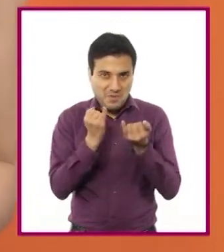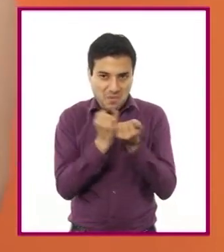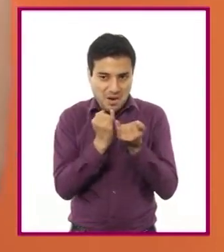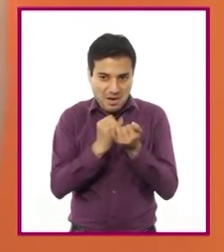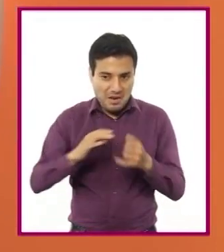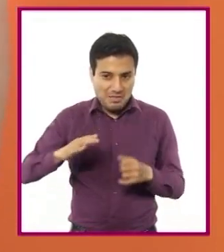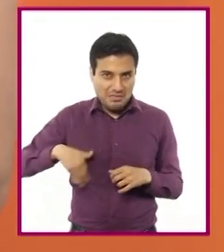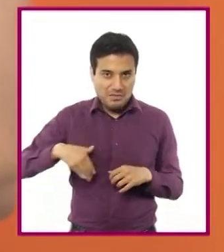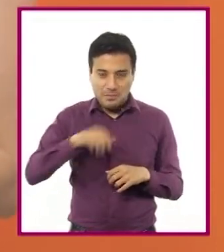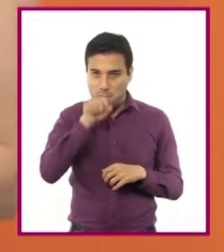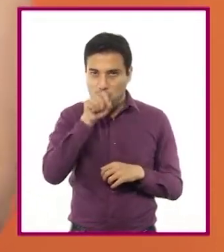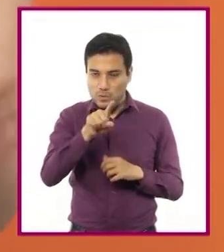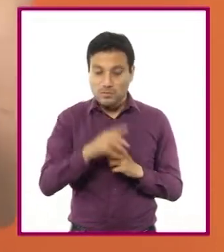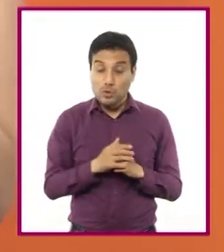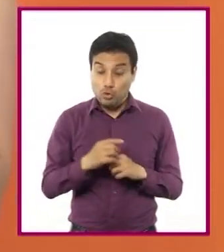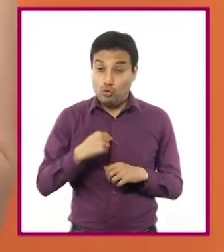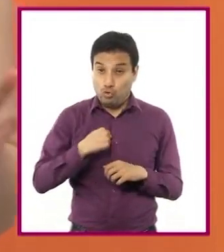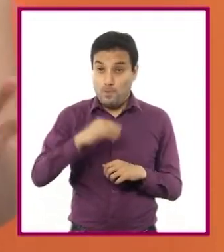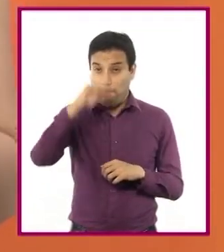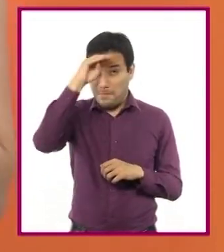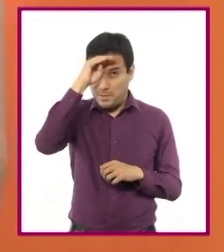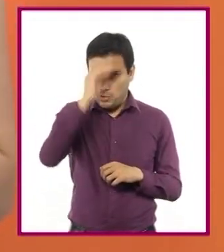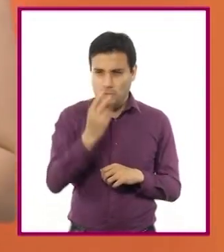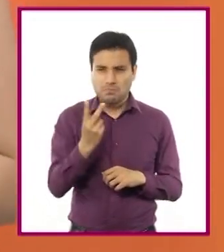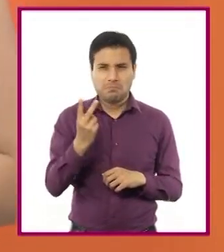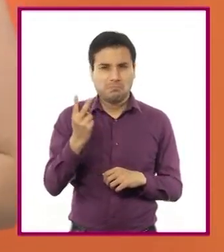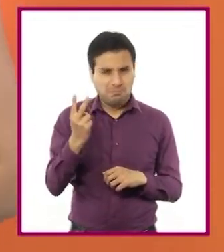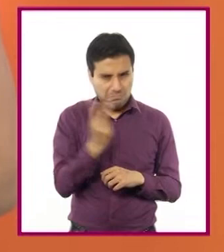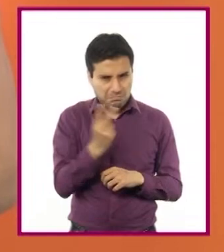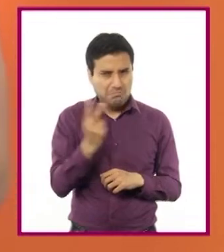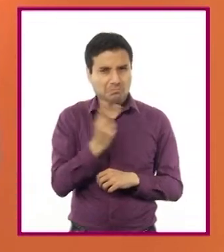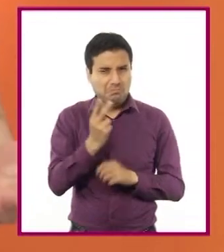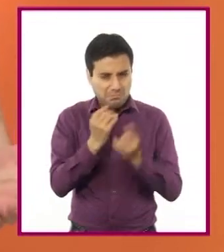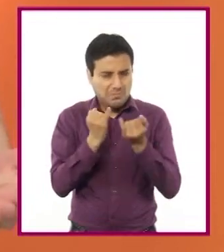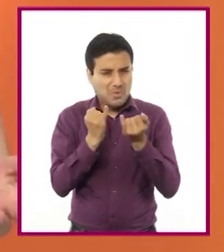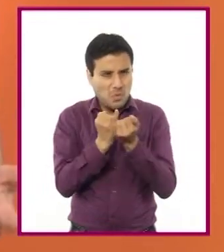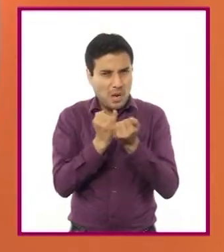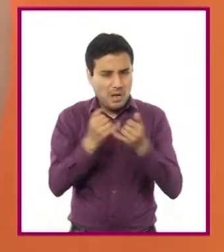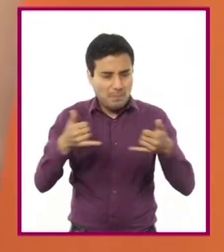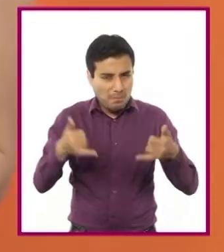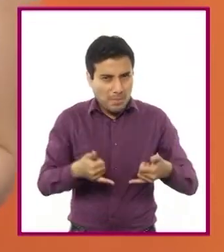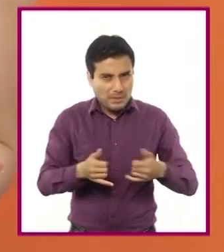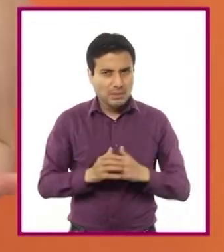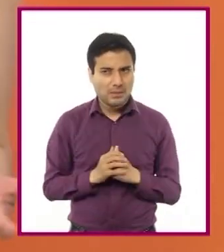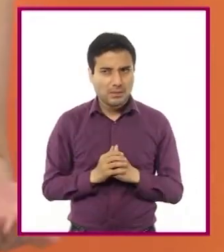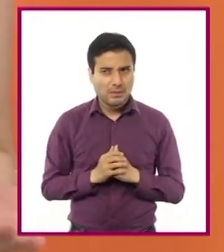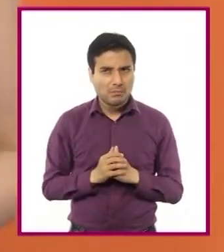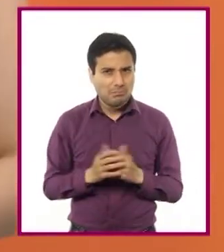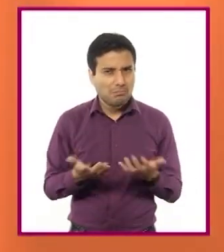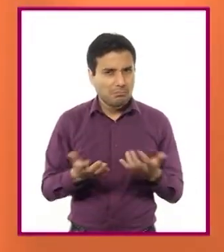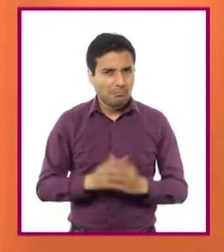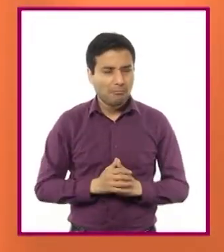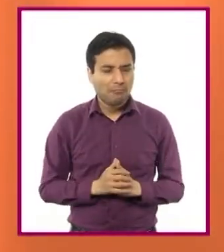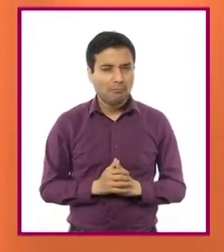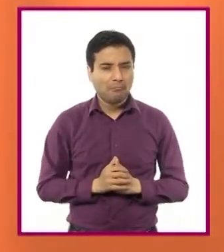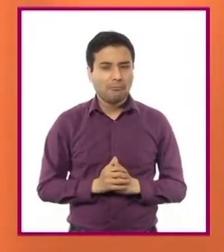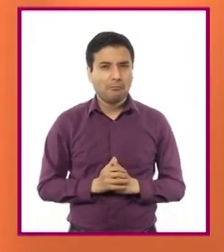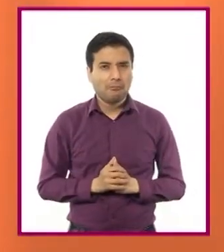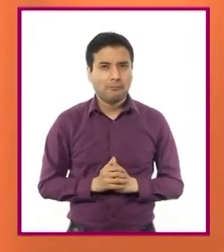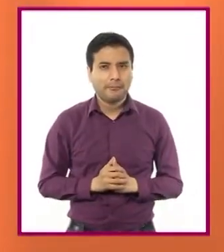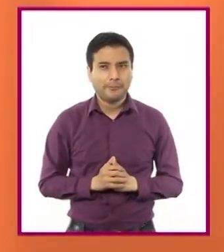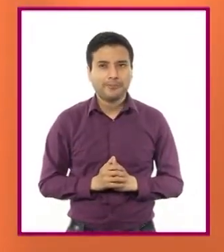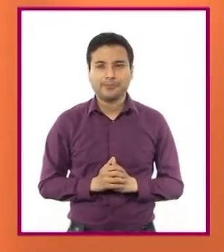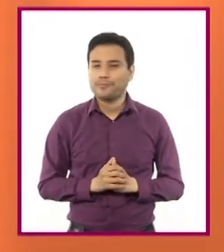Rafael. Sigo sosteniendo que ambos lograron un desempeño a la par, es decir, que hubo un empate.